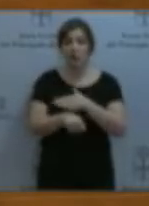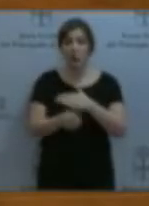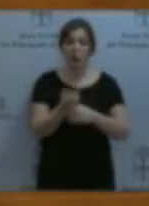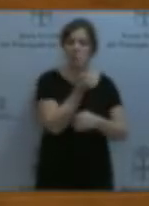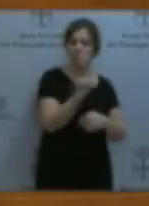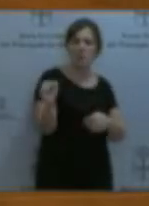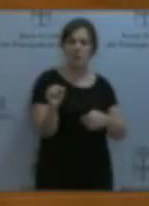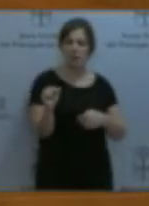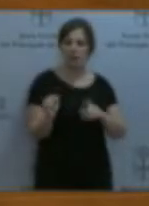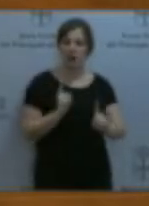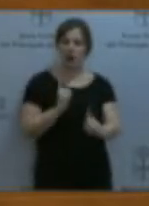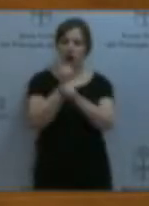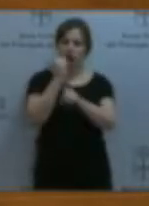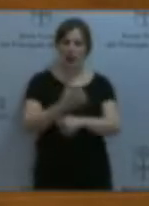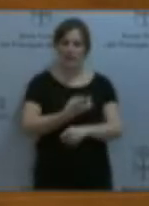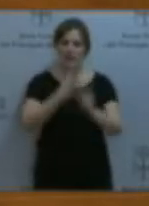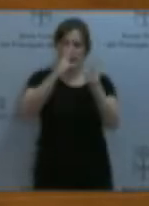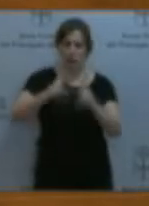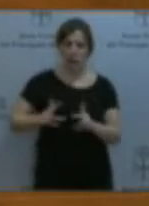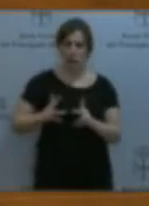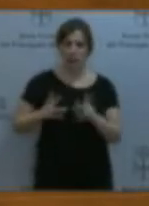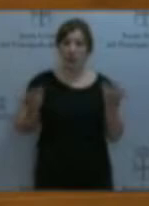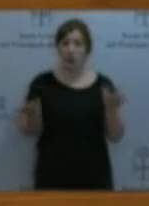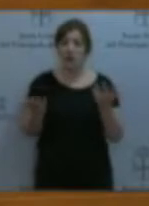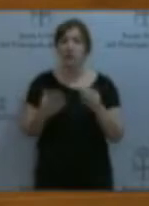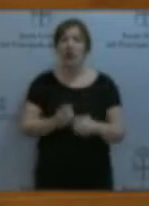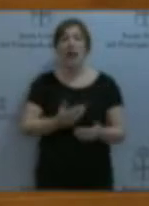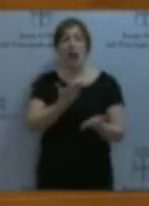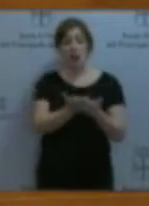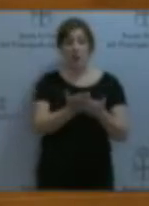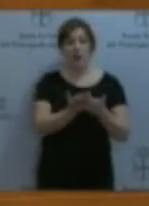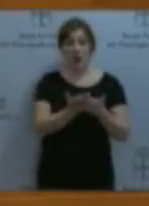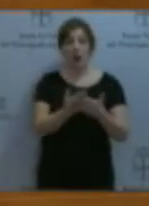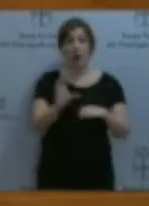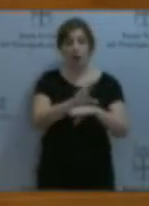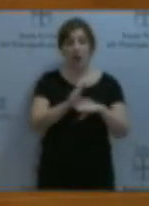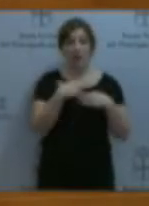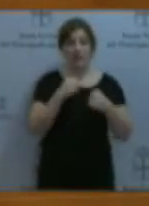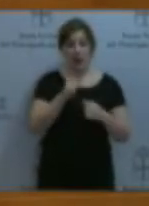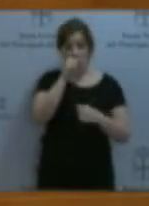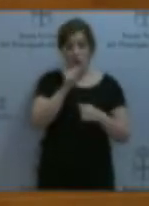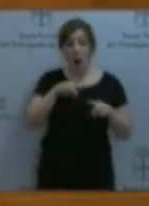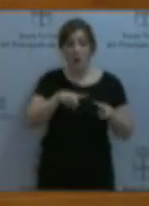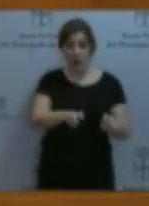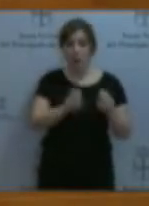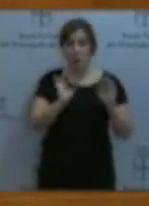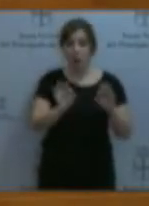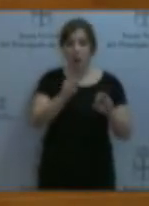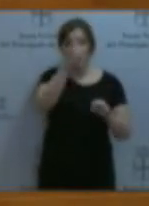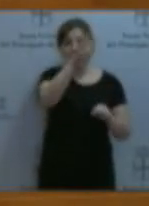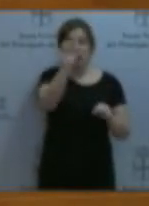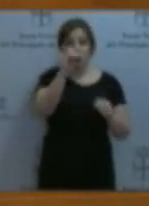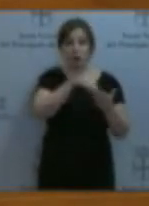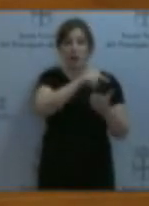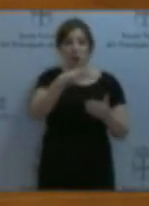frente a la Sindicatura y al Tribunal de Cuentas. Así, la encomienda que hace la Consejería de Sanidad a principios de año a HITPA por más de 400.000 euros,